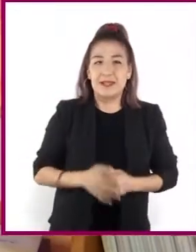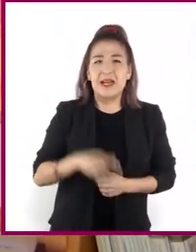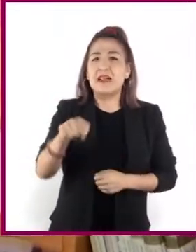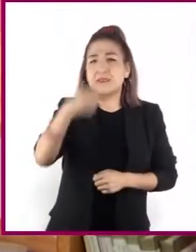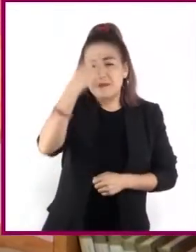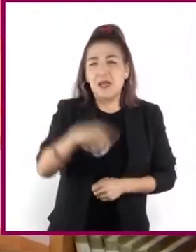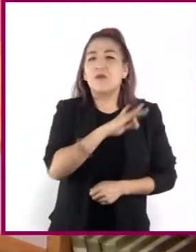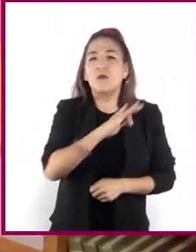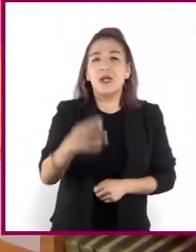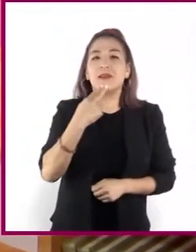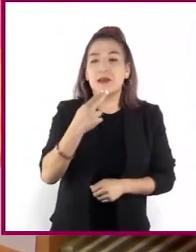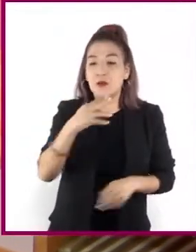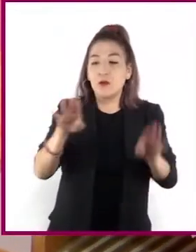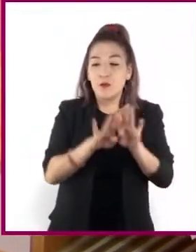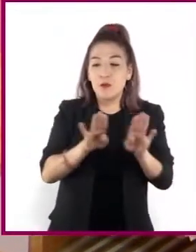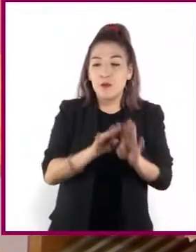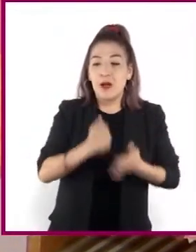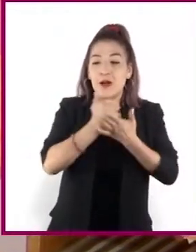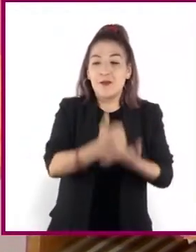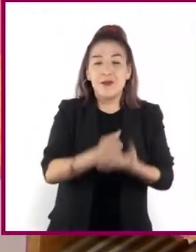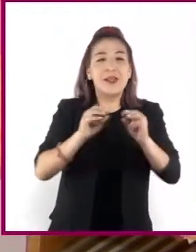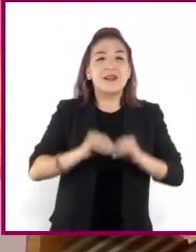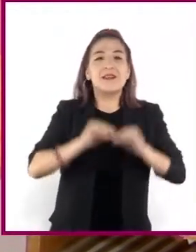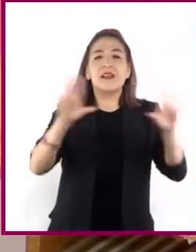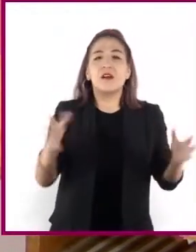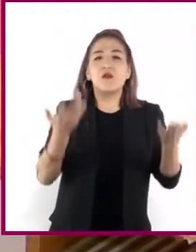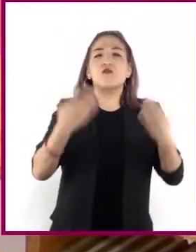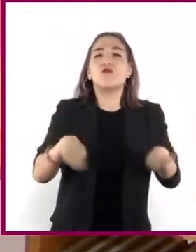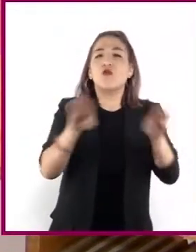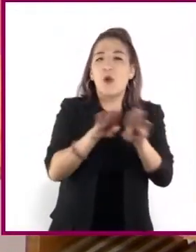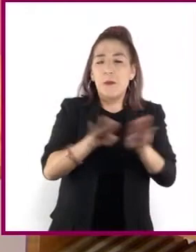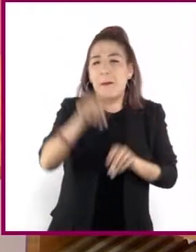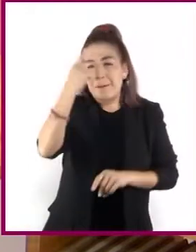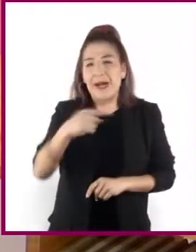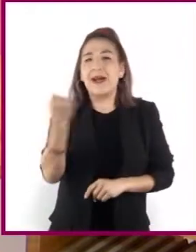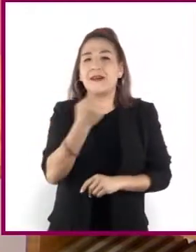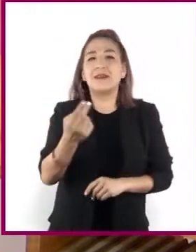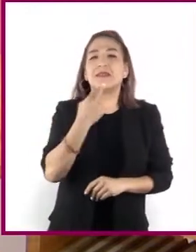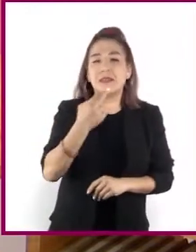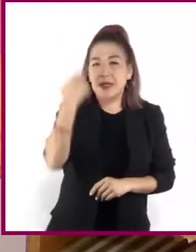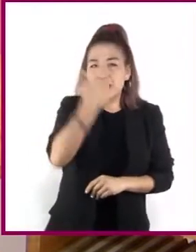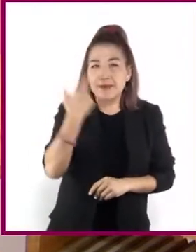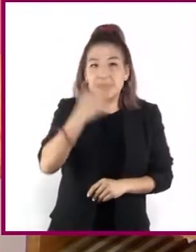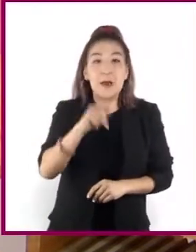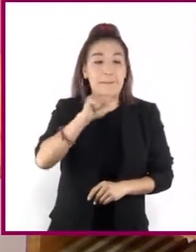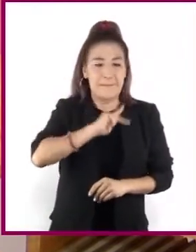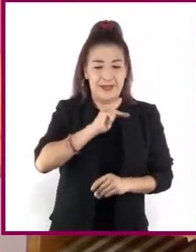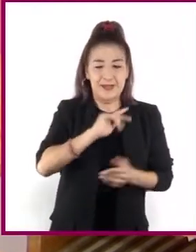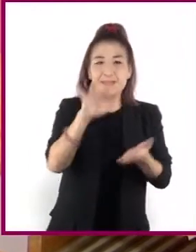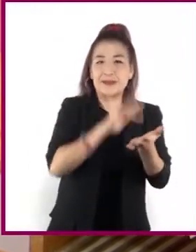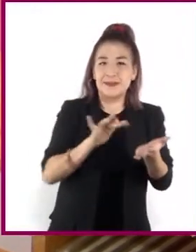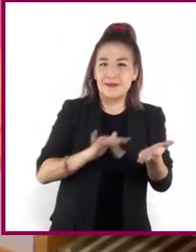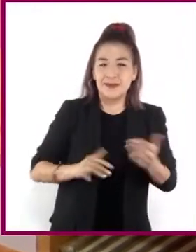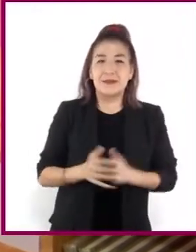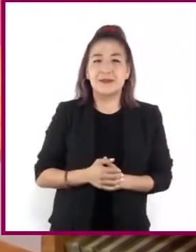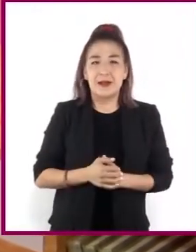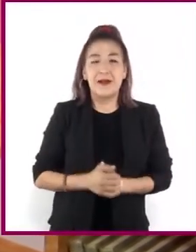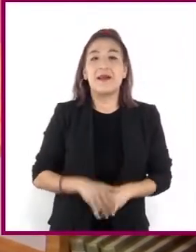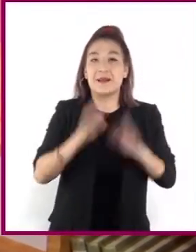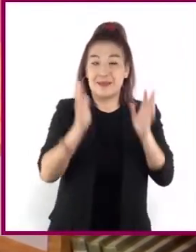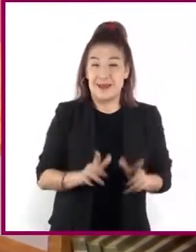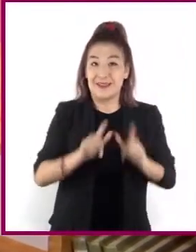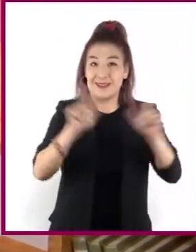esto nos permite tener una referencia clara del cómo y para qué revisamos nuestros propios textos. ¿Listas y